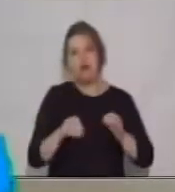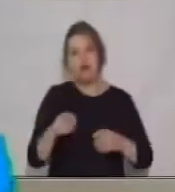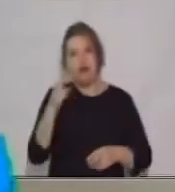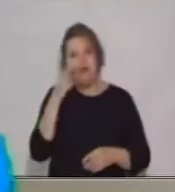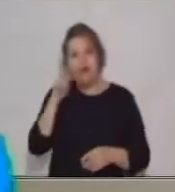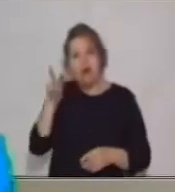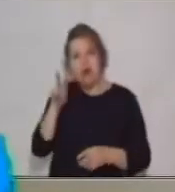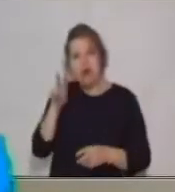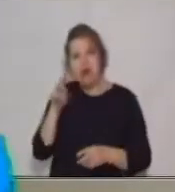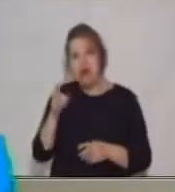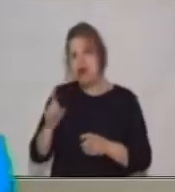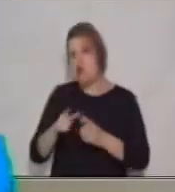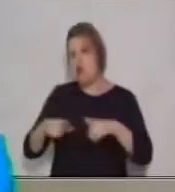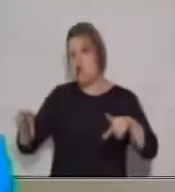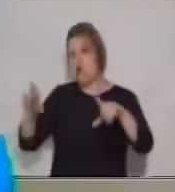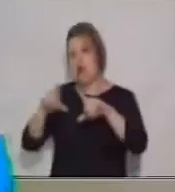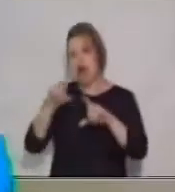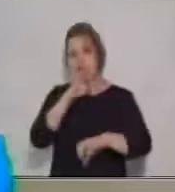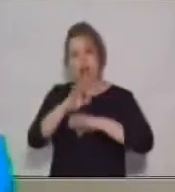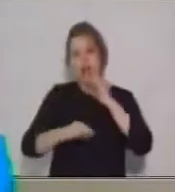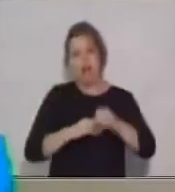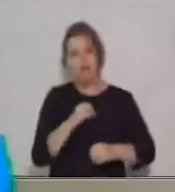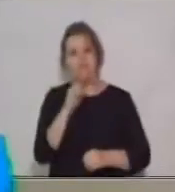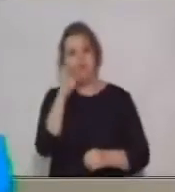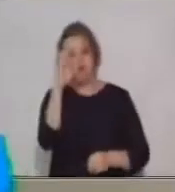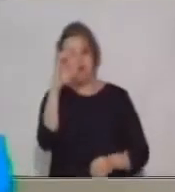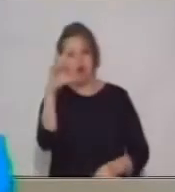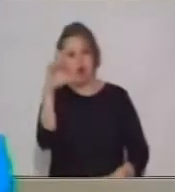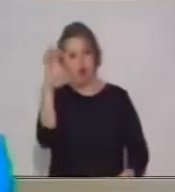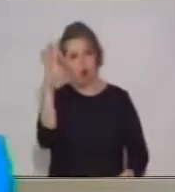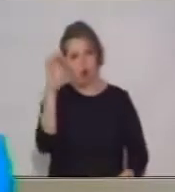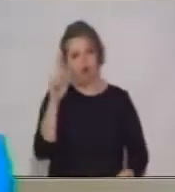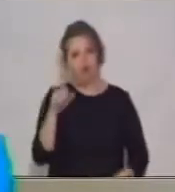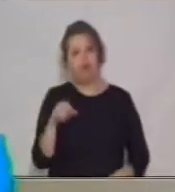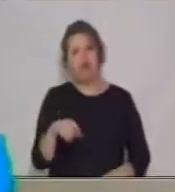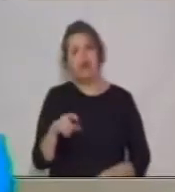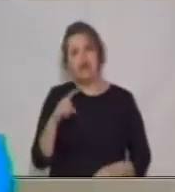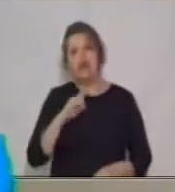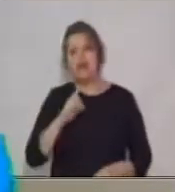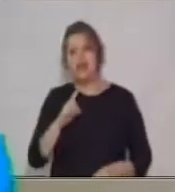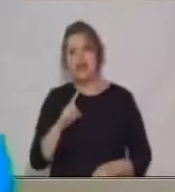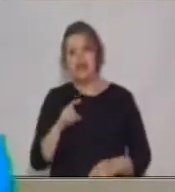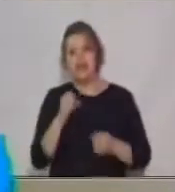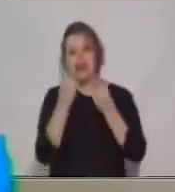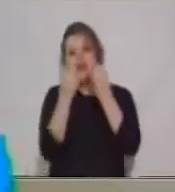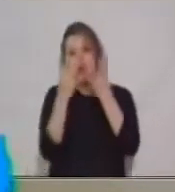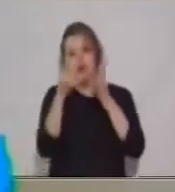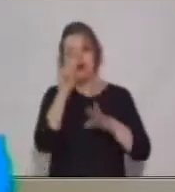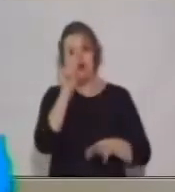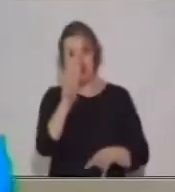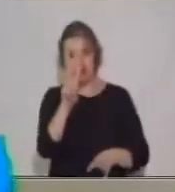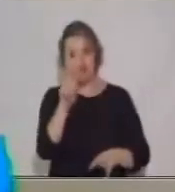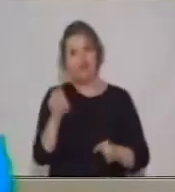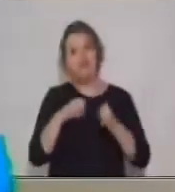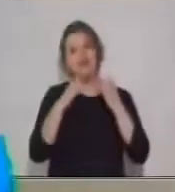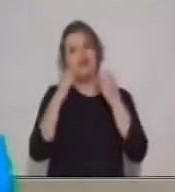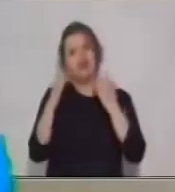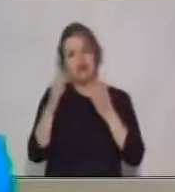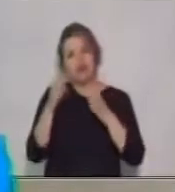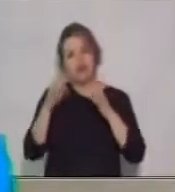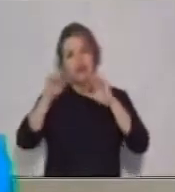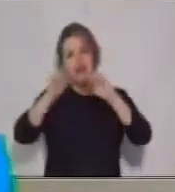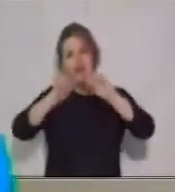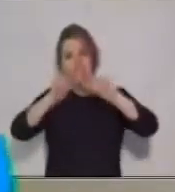el foco, que tiene una distancia de 2. Entonces, del vértice hacia arriba,